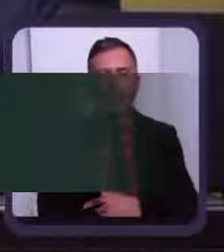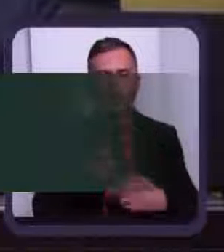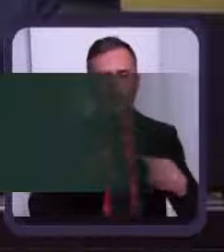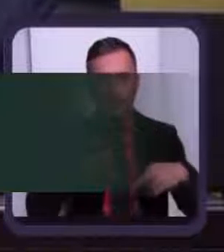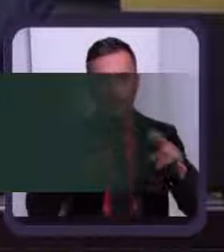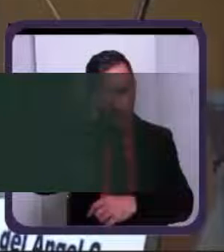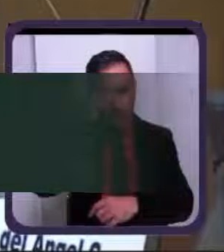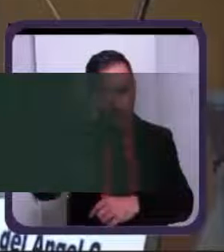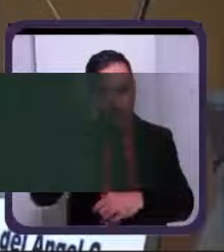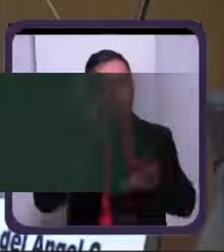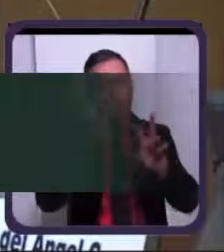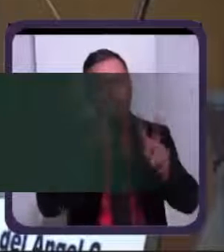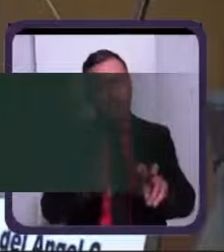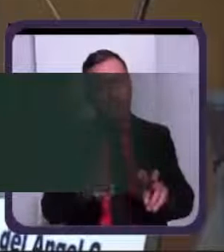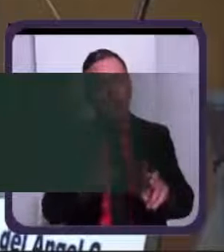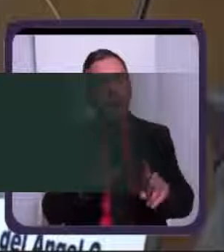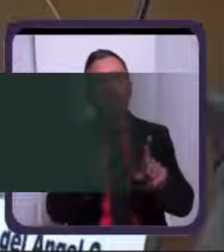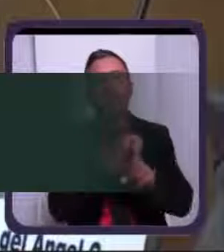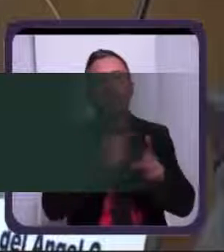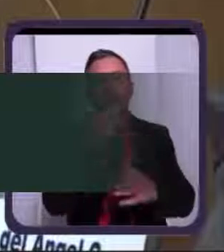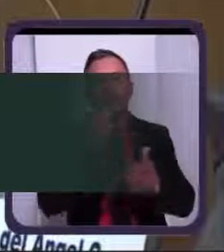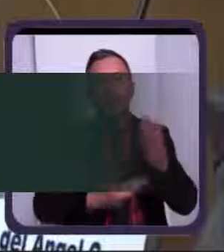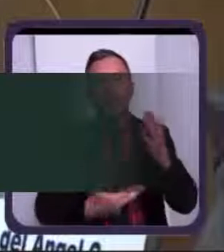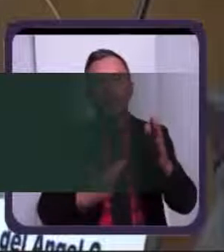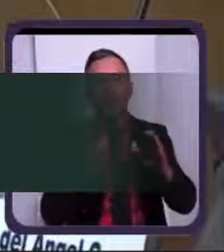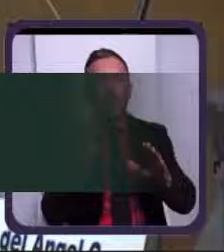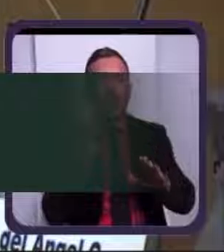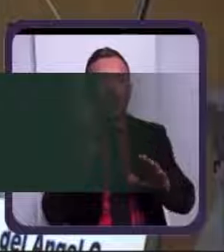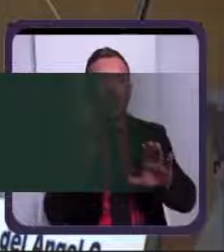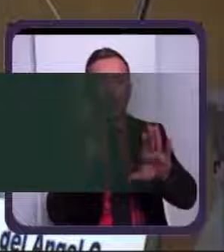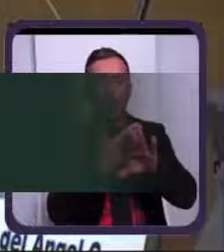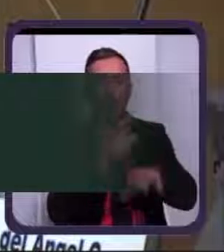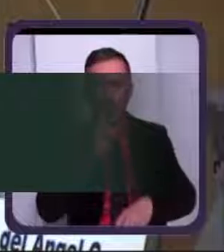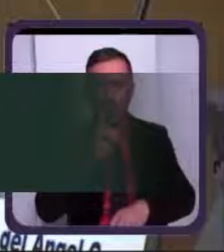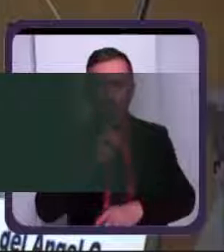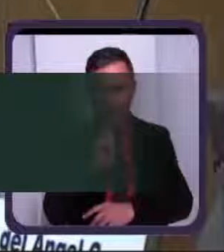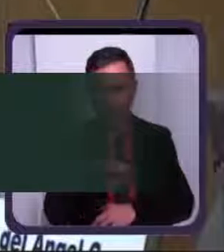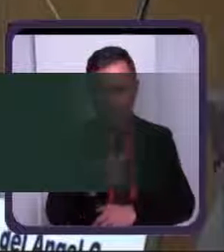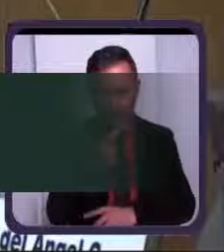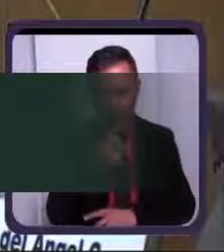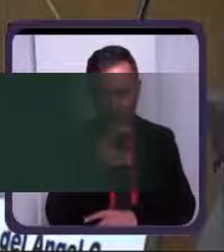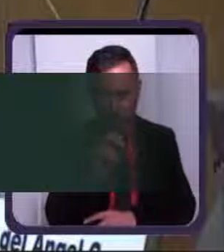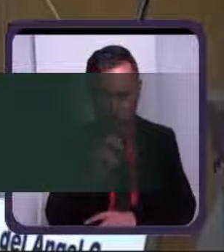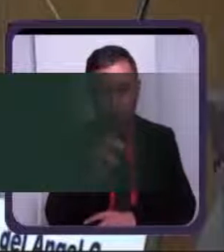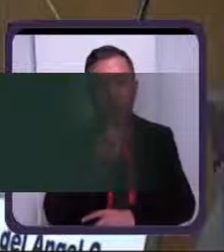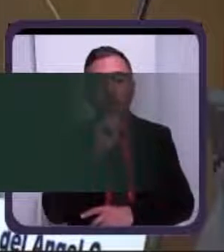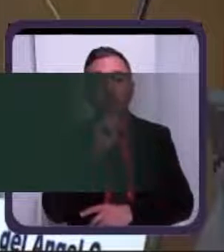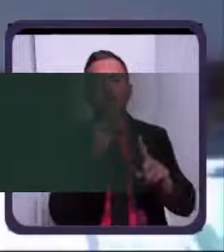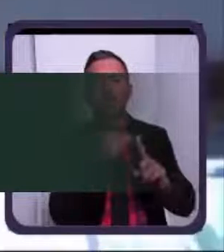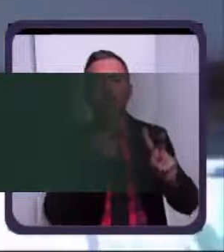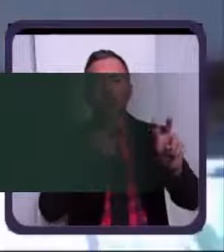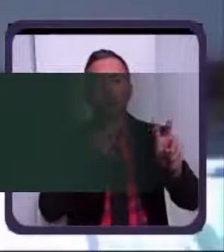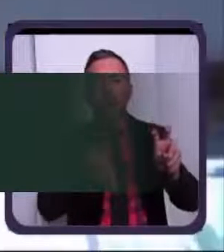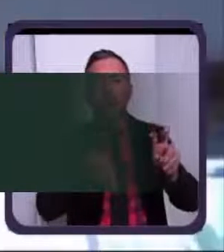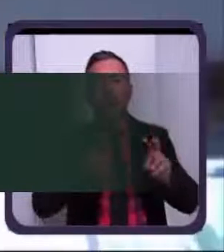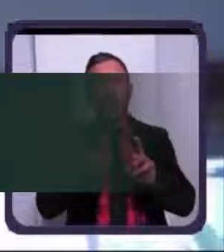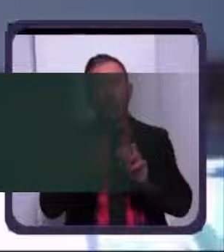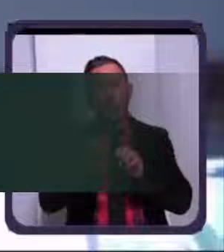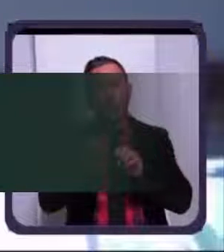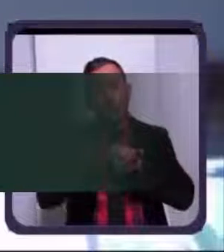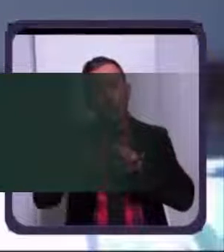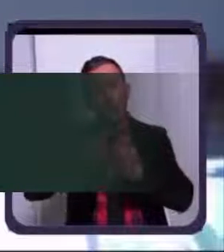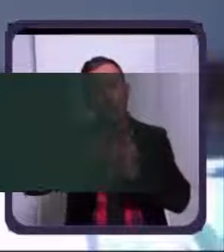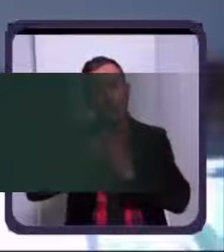realizar actividades en detrimento de los derechos político-electorales de las y los habitantes de la Ciudad de México relacionadas con la promoción del